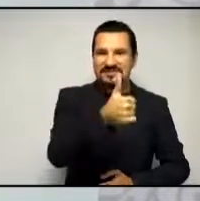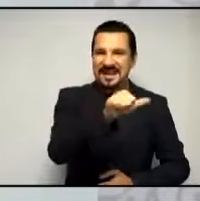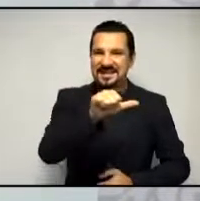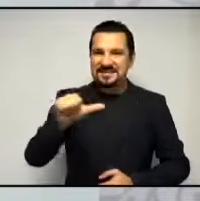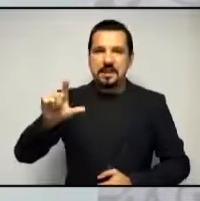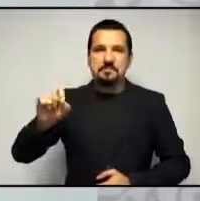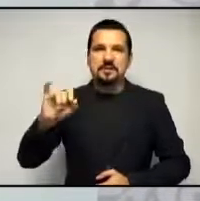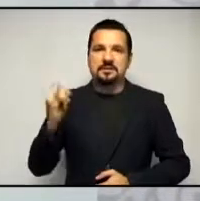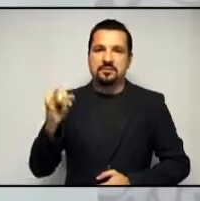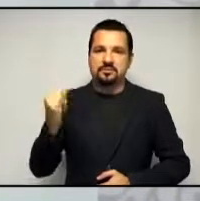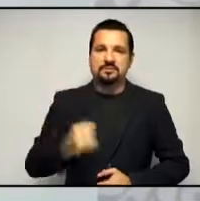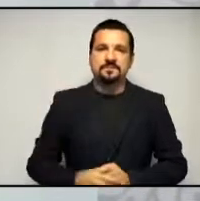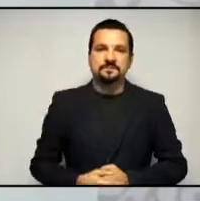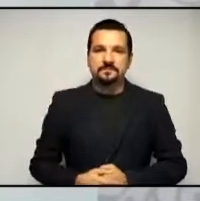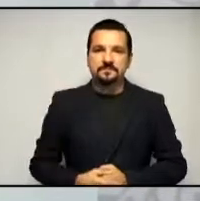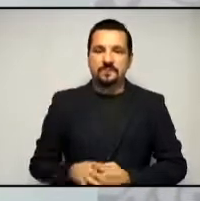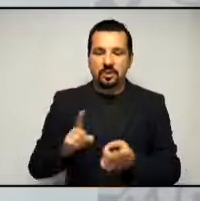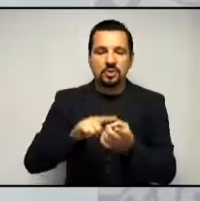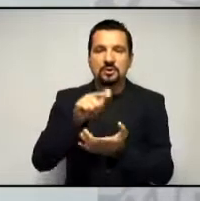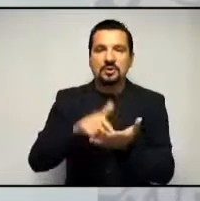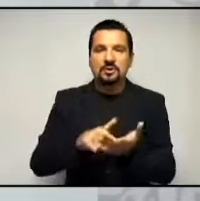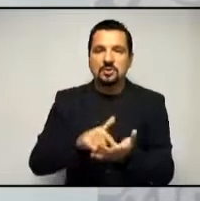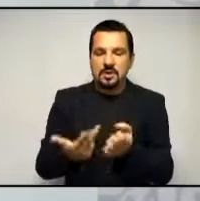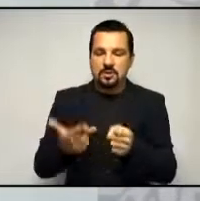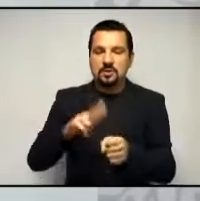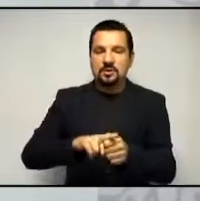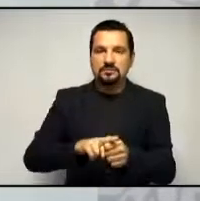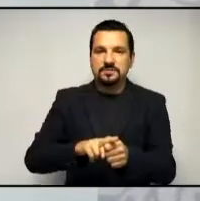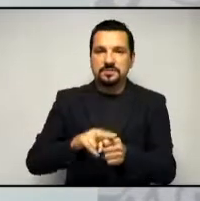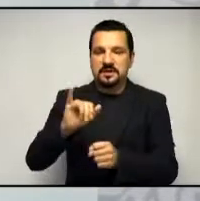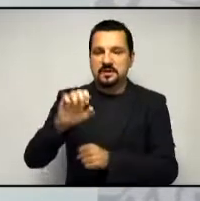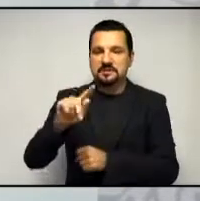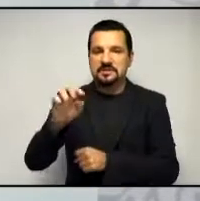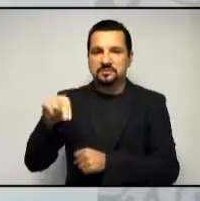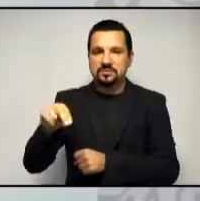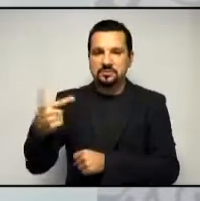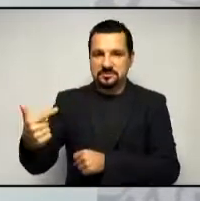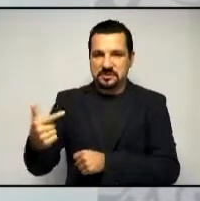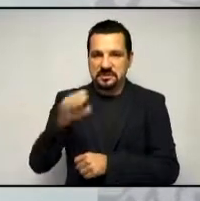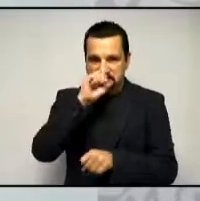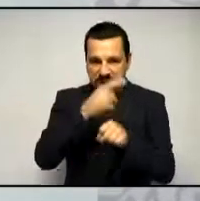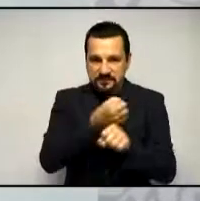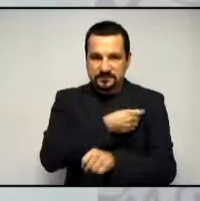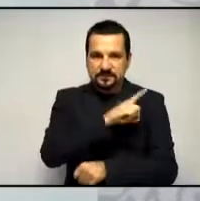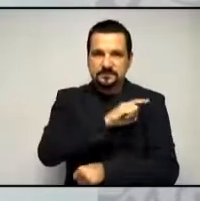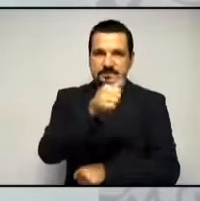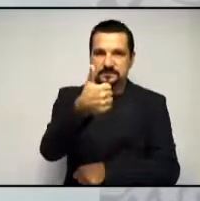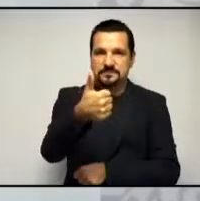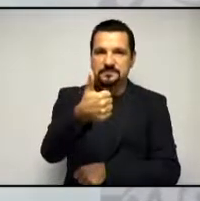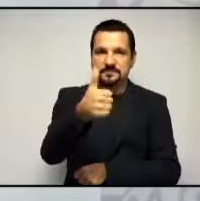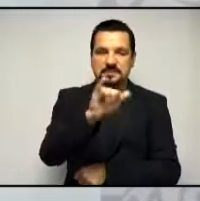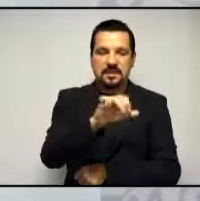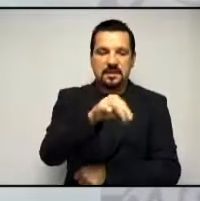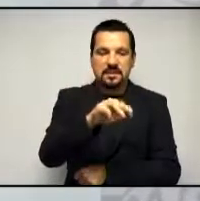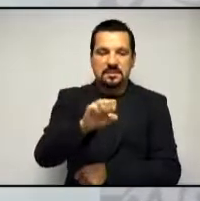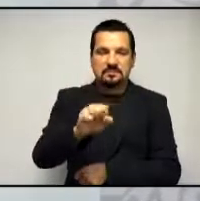20 de junio respecto a la institución médica este son 7 secretaria de salud 6